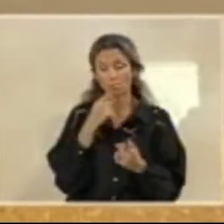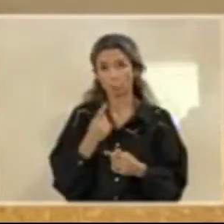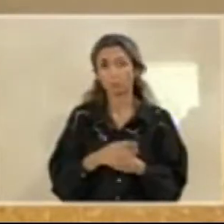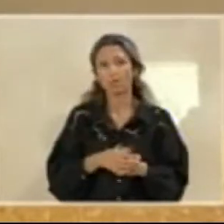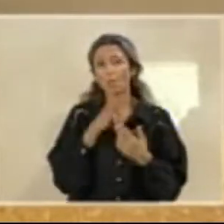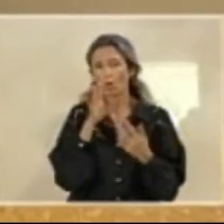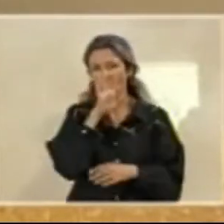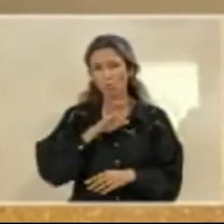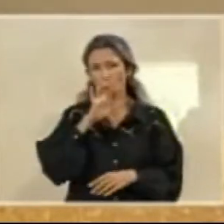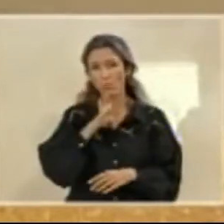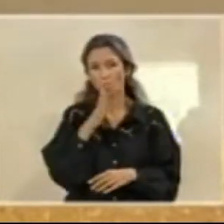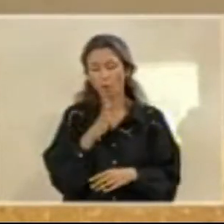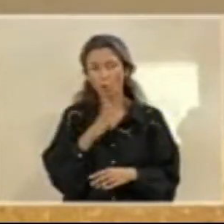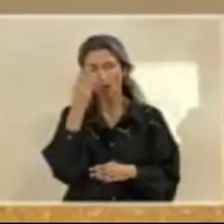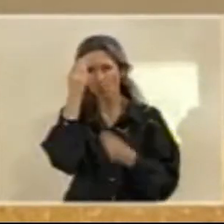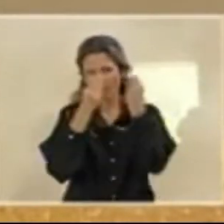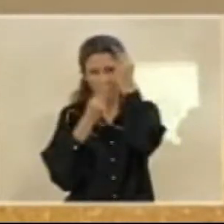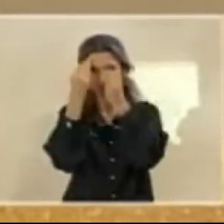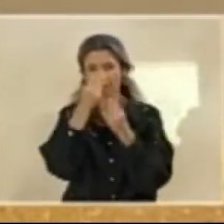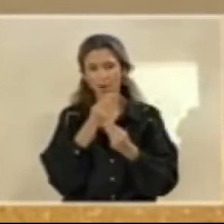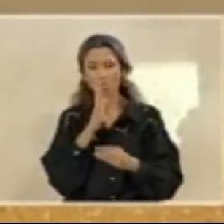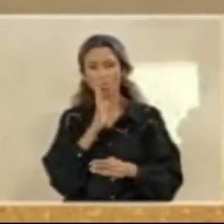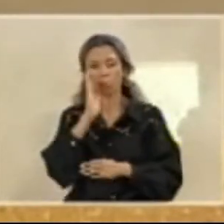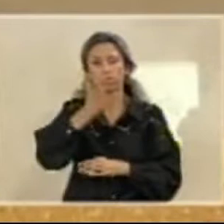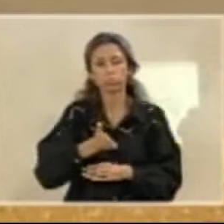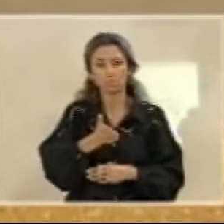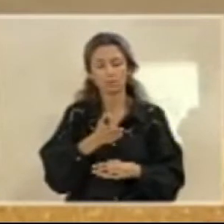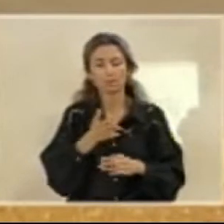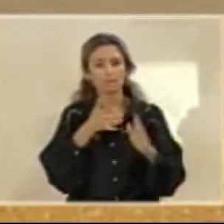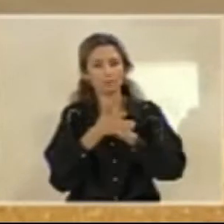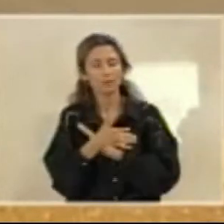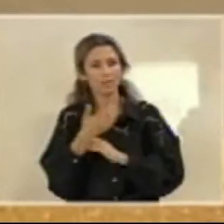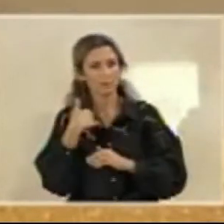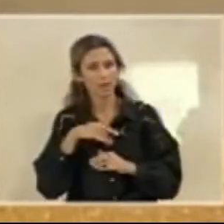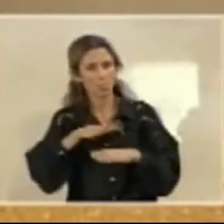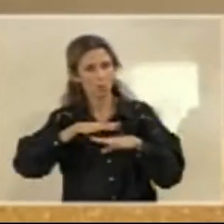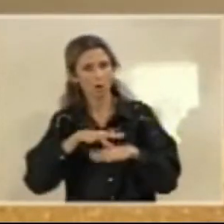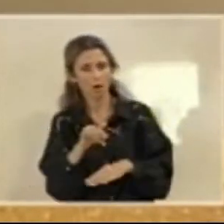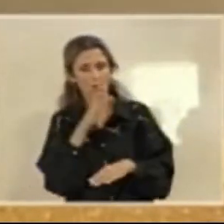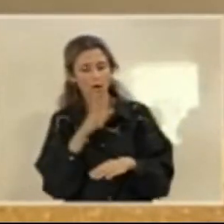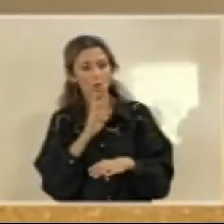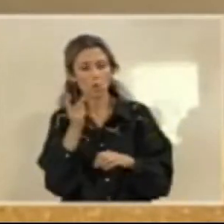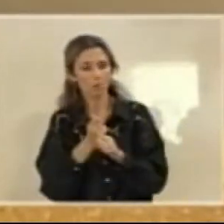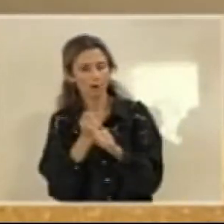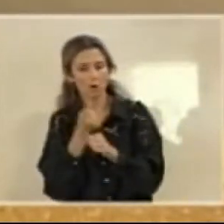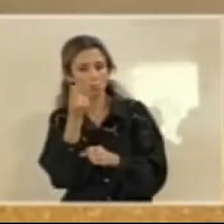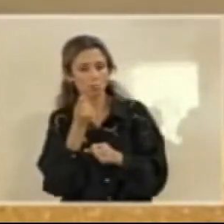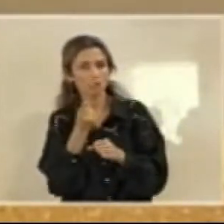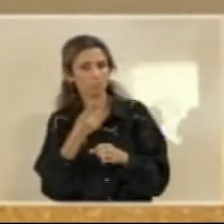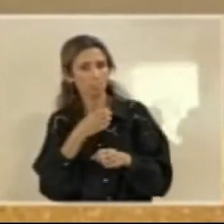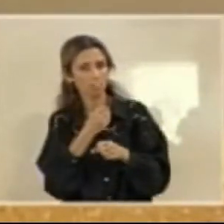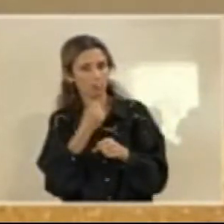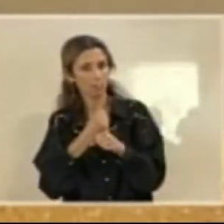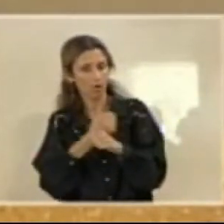curioso piensan ustedes que estar imputados le inhabilita para trabajar en un ejercicio de cargo público le pregunto le